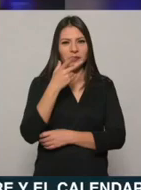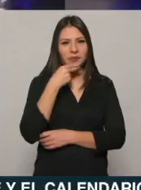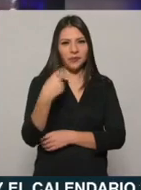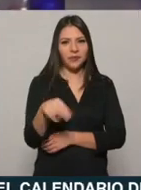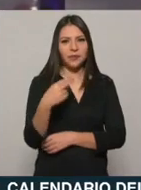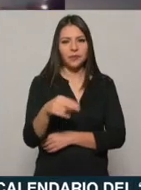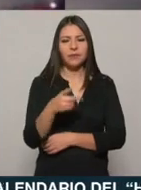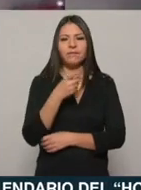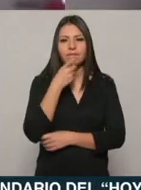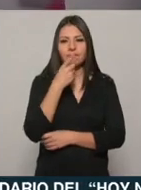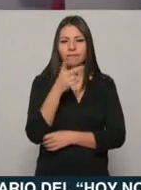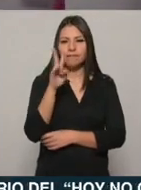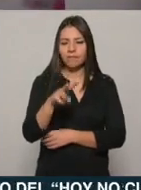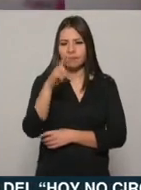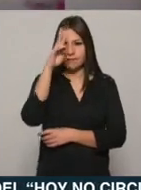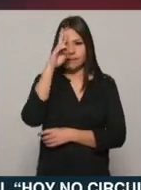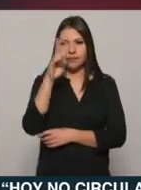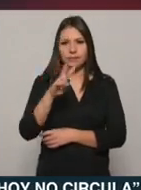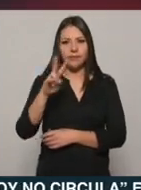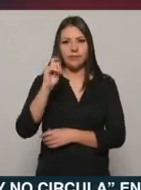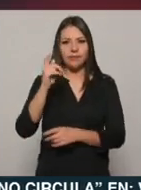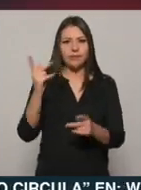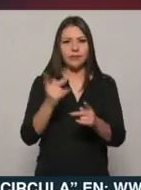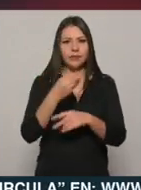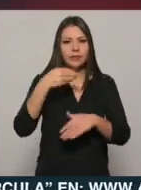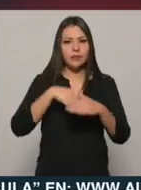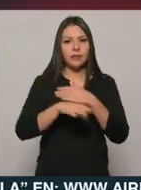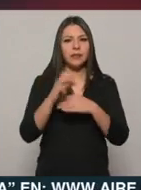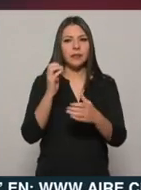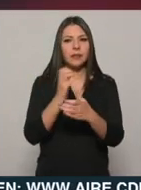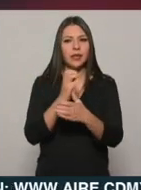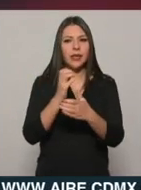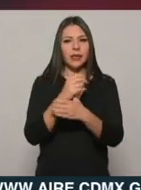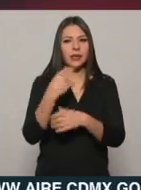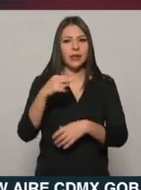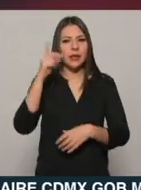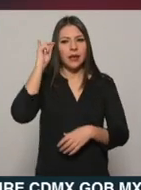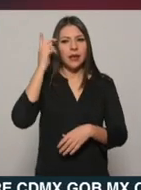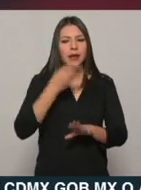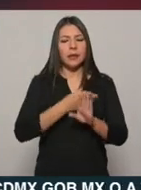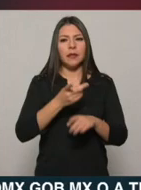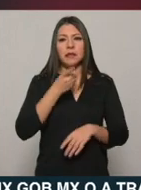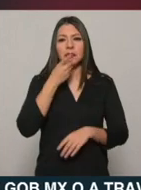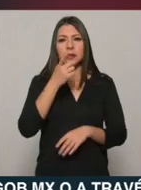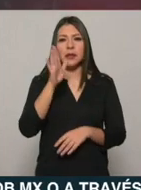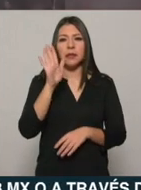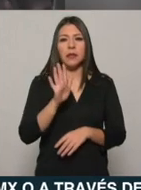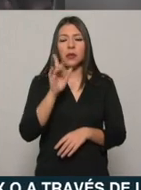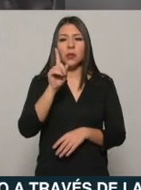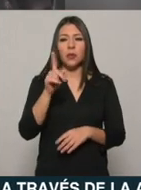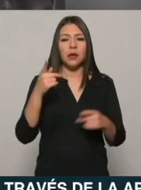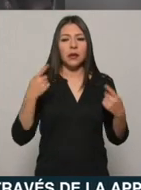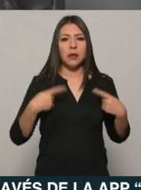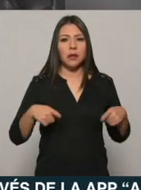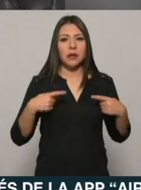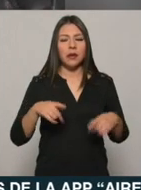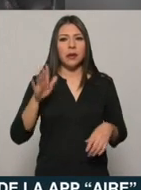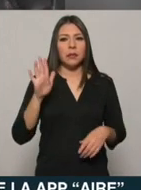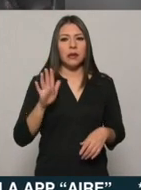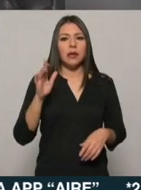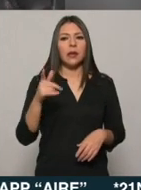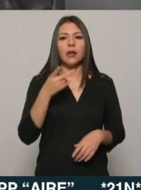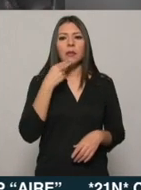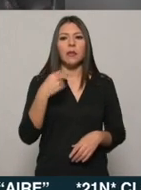el deplorable crimen en el bar Caballo Blanco de Coatzacoalcos señalan a que uno de los autores materiales es Ricardo